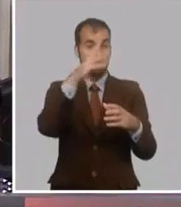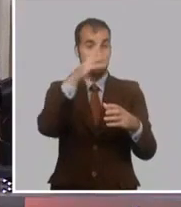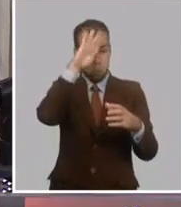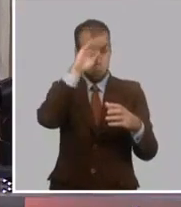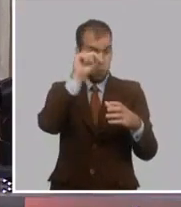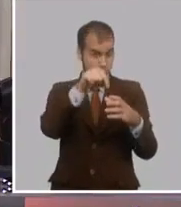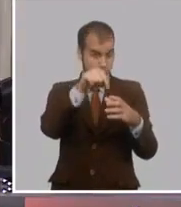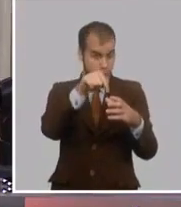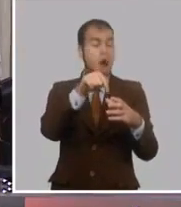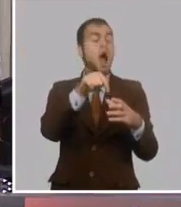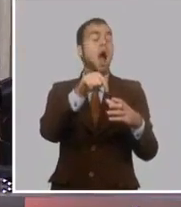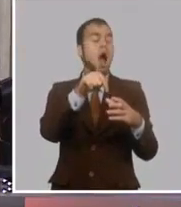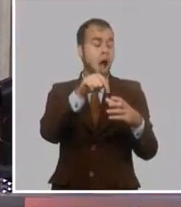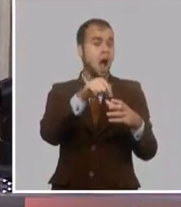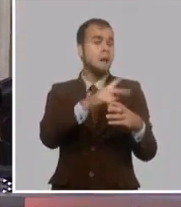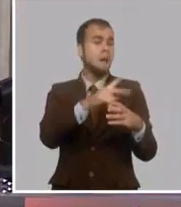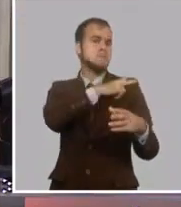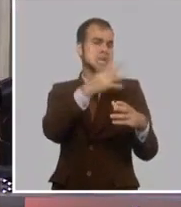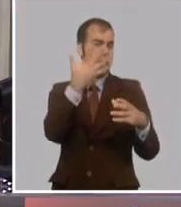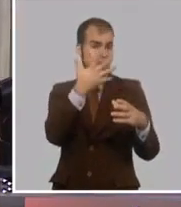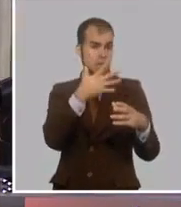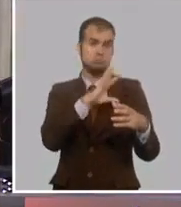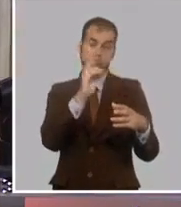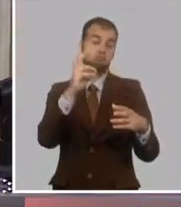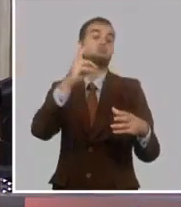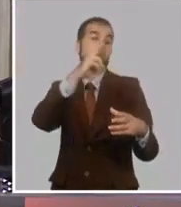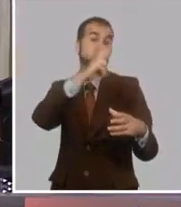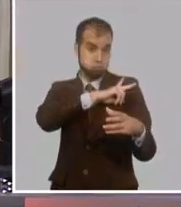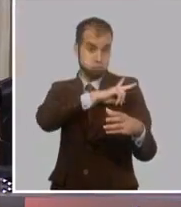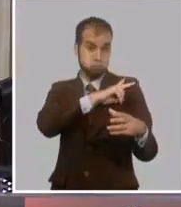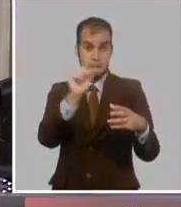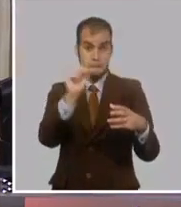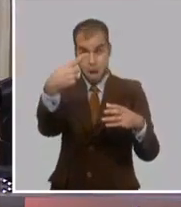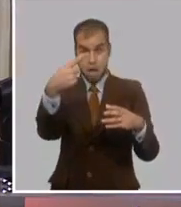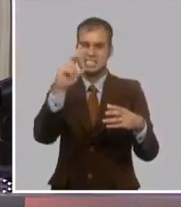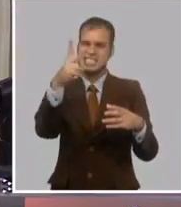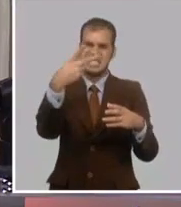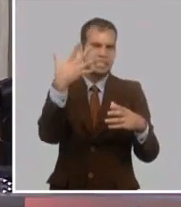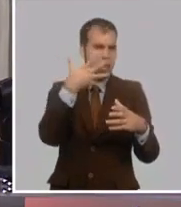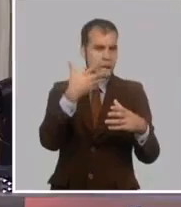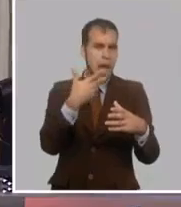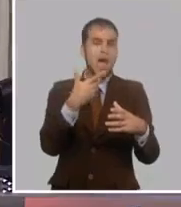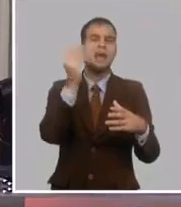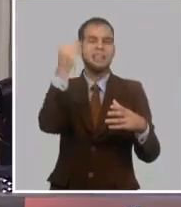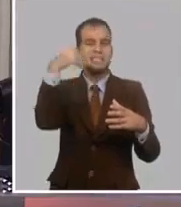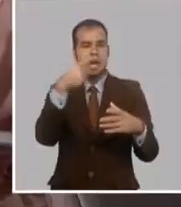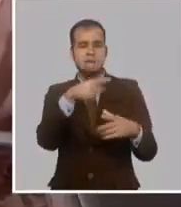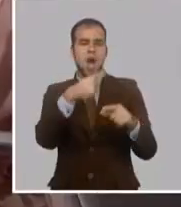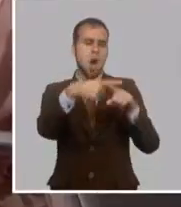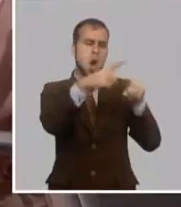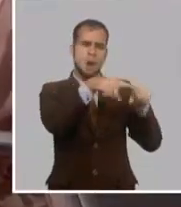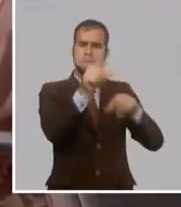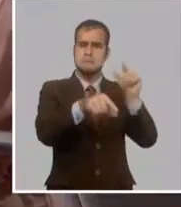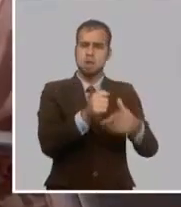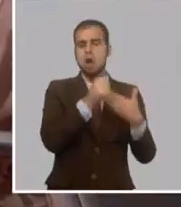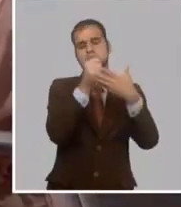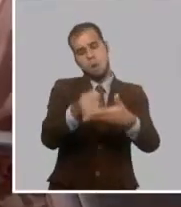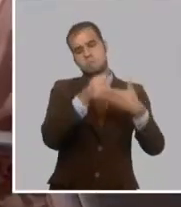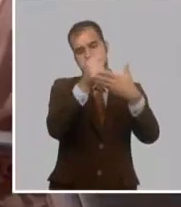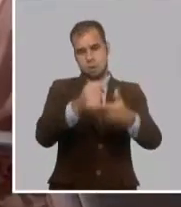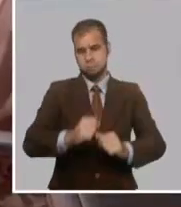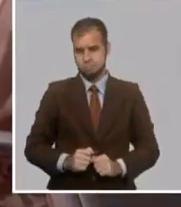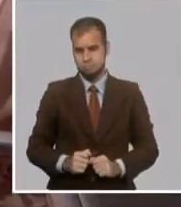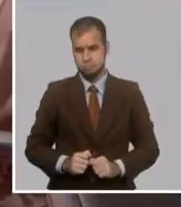el delegado bueno había gente que ha ayudado desde luego mucha gente que ayudaba y que se fueron incorporando ayudar pero la dirección de